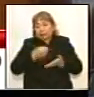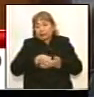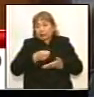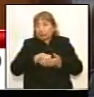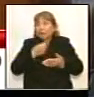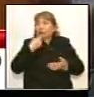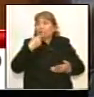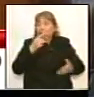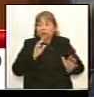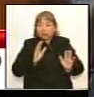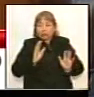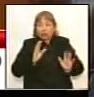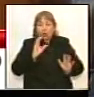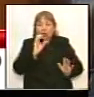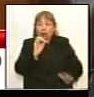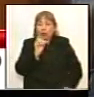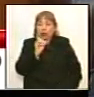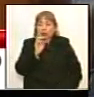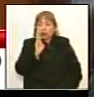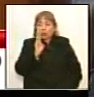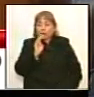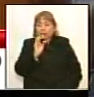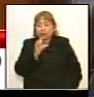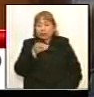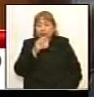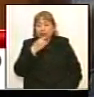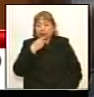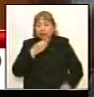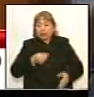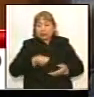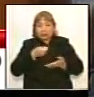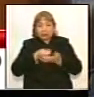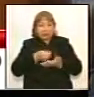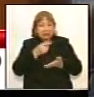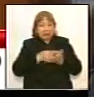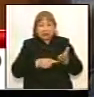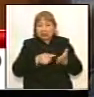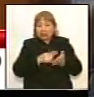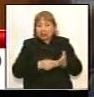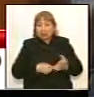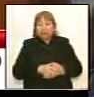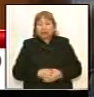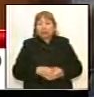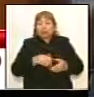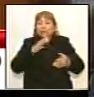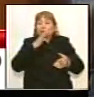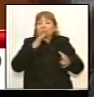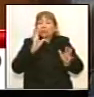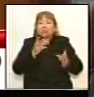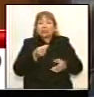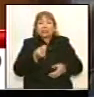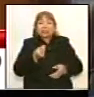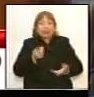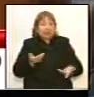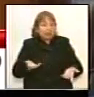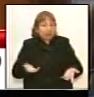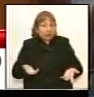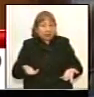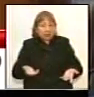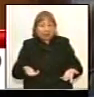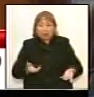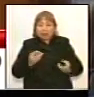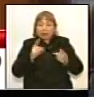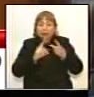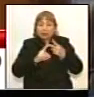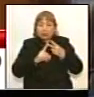dio Odebrecht, que definitivamente se ha negado, no se sabe de dónde es. En